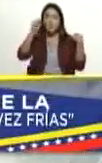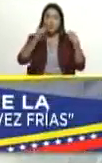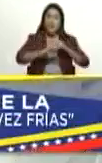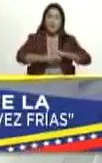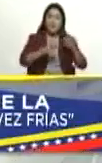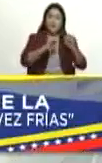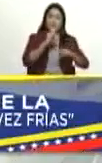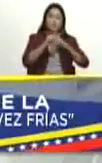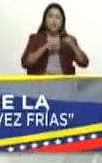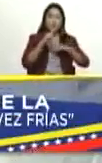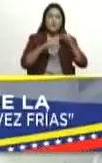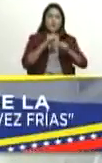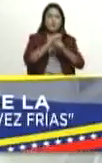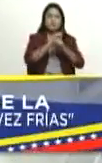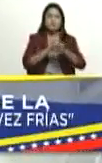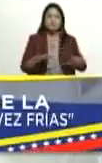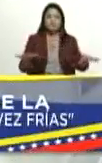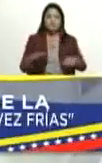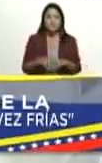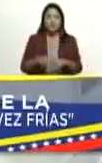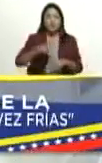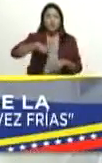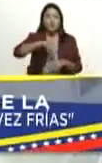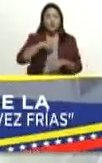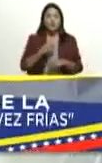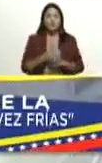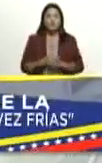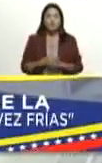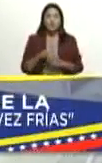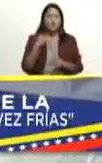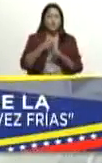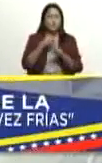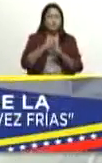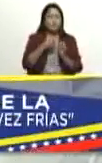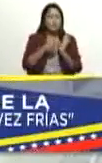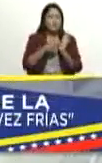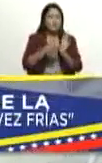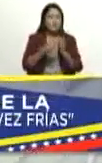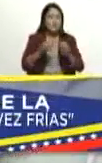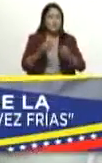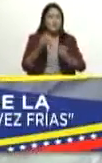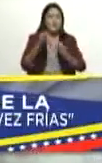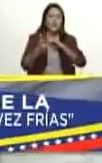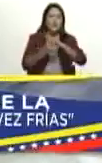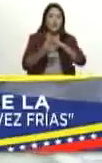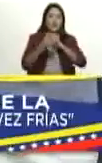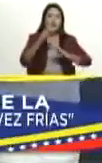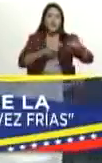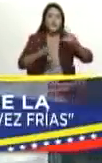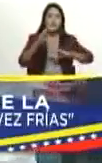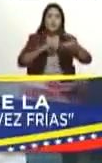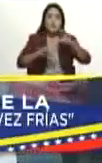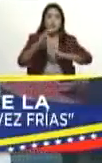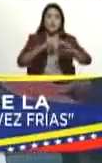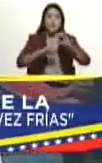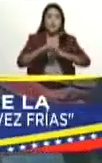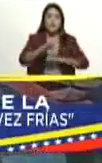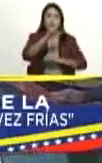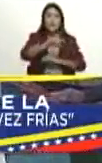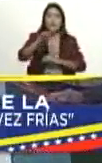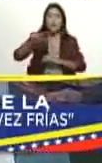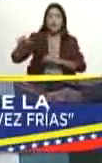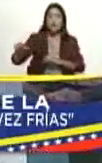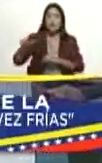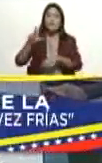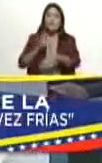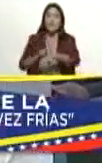red social Twitter: haremos hasta lo imposible para que la tecnología, la ciencia, la innovación y el personal profesional de la salud lleguen a